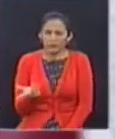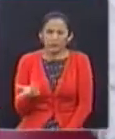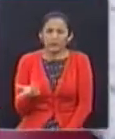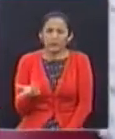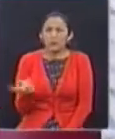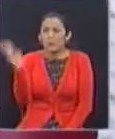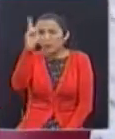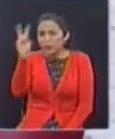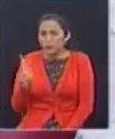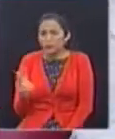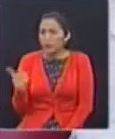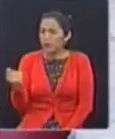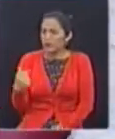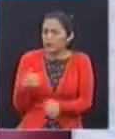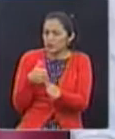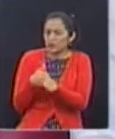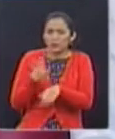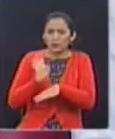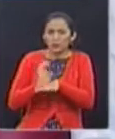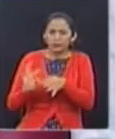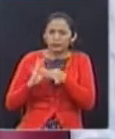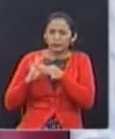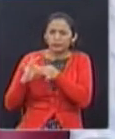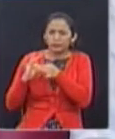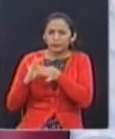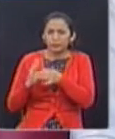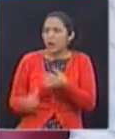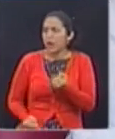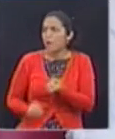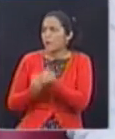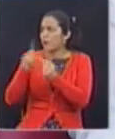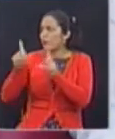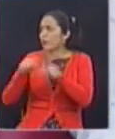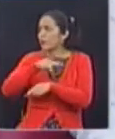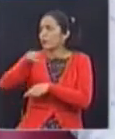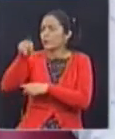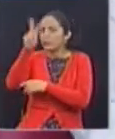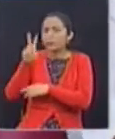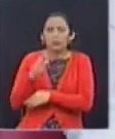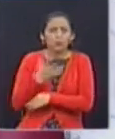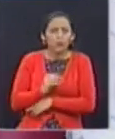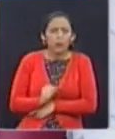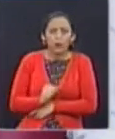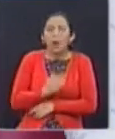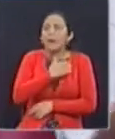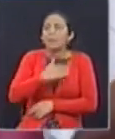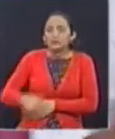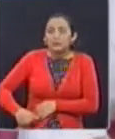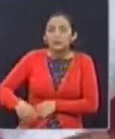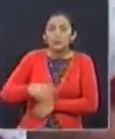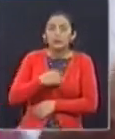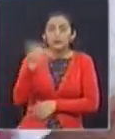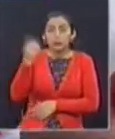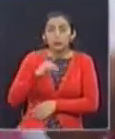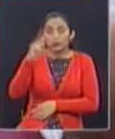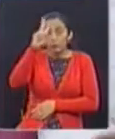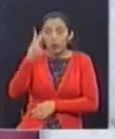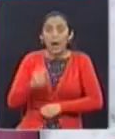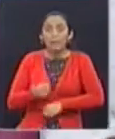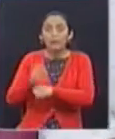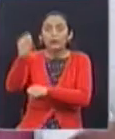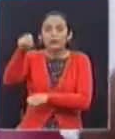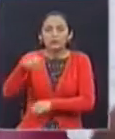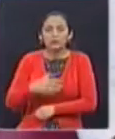hermano? Entonces, estas cosas no pueden pasar en el Ecuador. Aquí tiene que haber una postura clara. Si vas a combatir a las